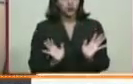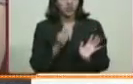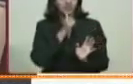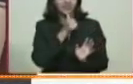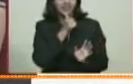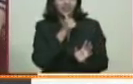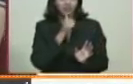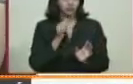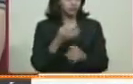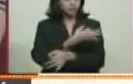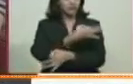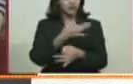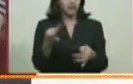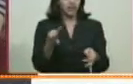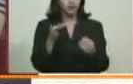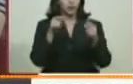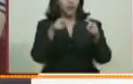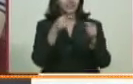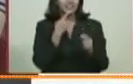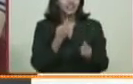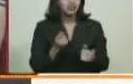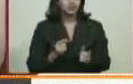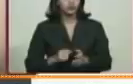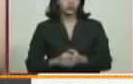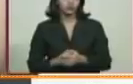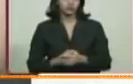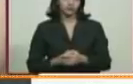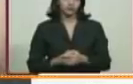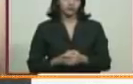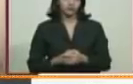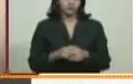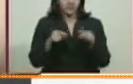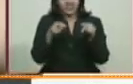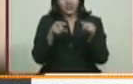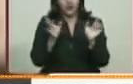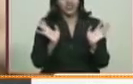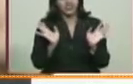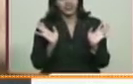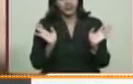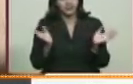Pero es perfecto, pero ahí está dicho. Sí. O sea,